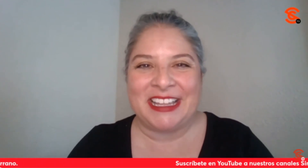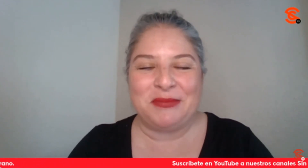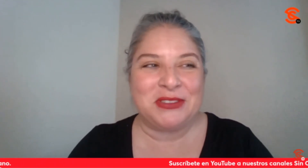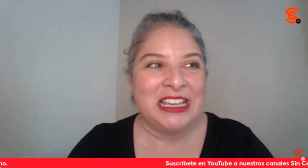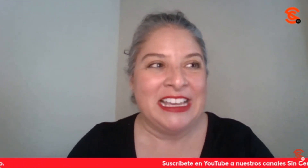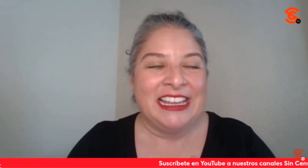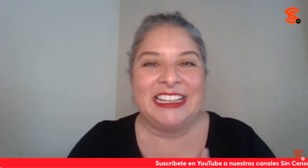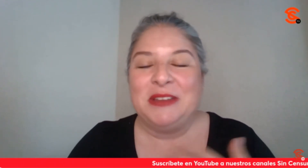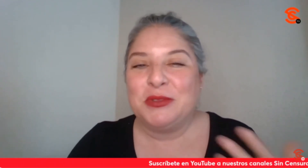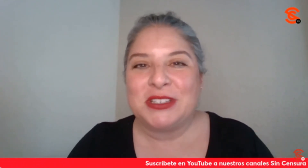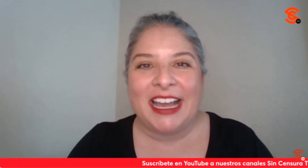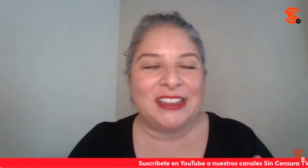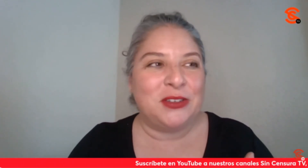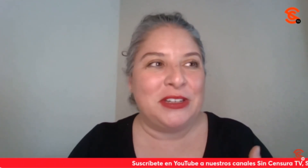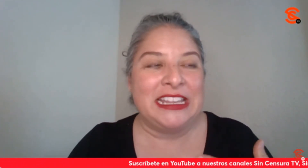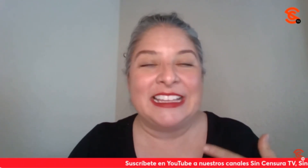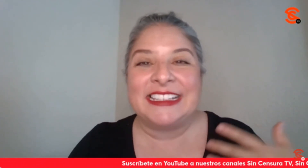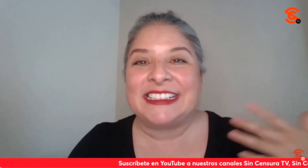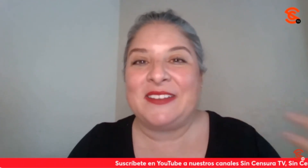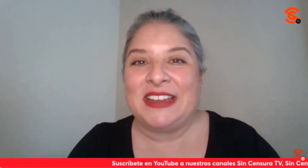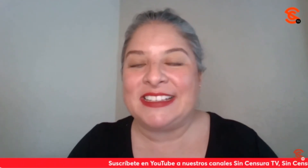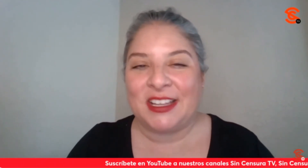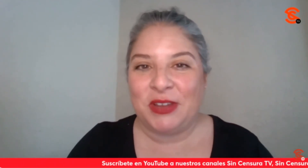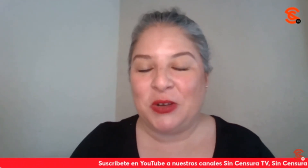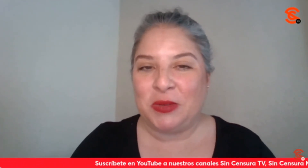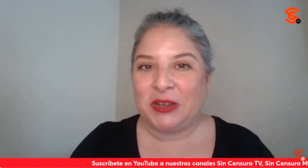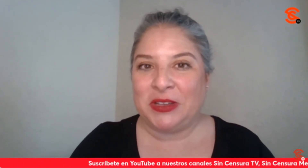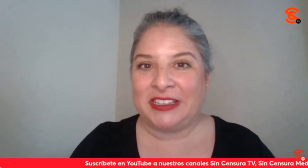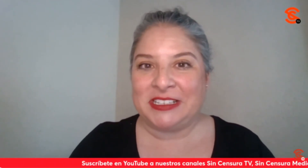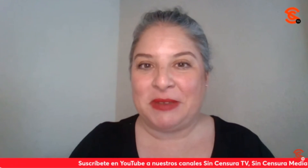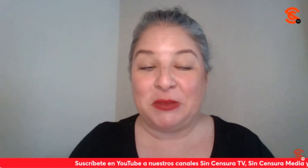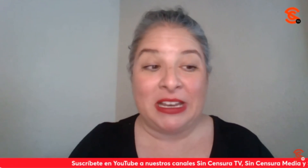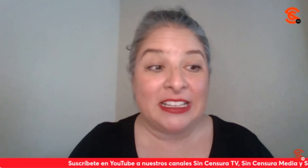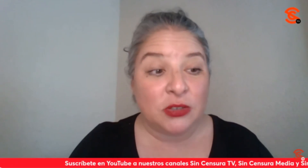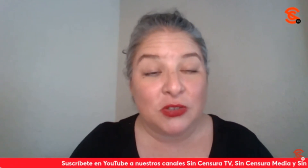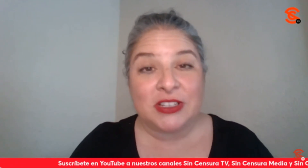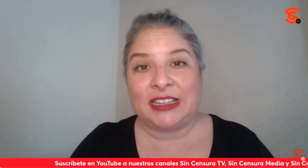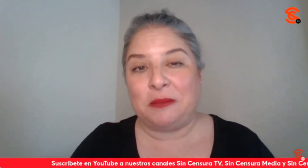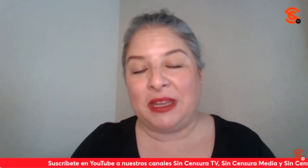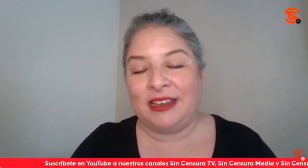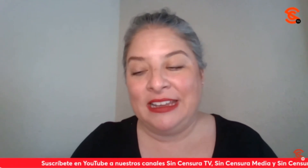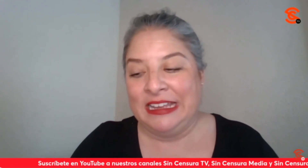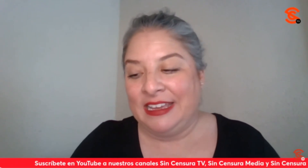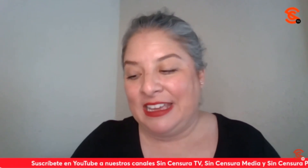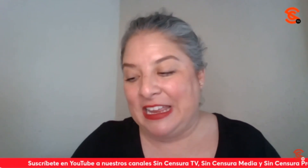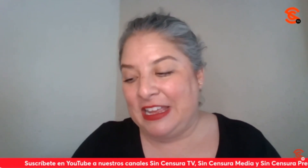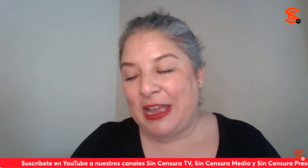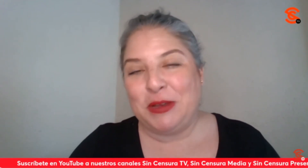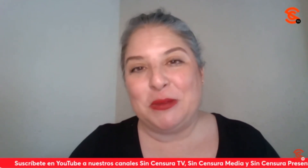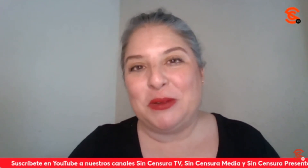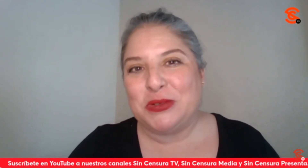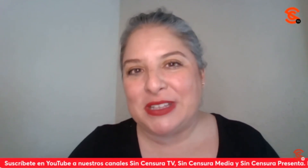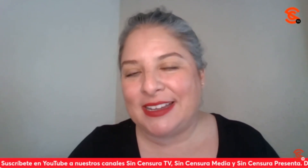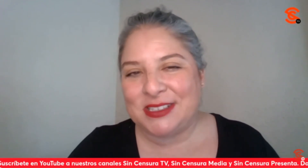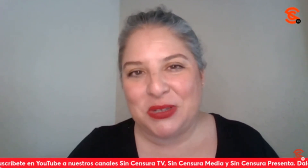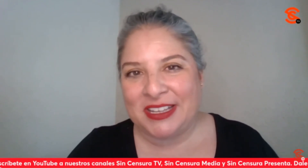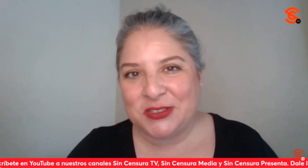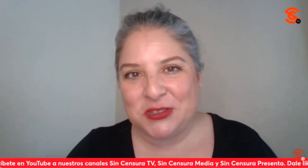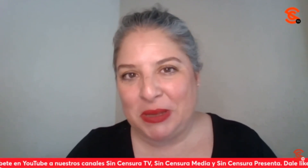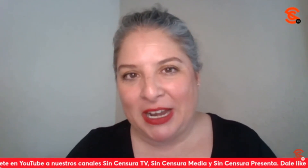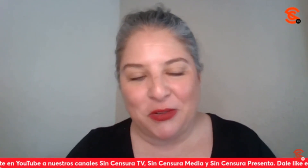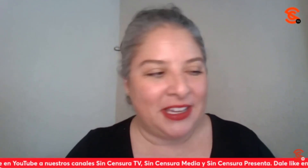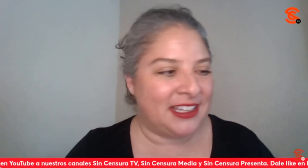que estamos ni buscando ni desestabilizando al gobierno de Andrés Manuel. Esto nos da también, y a mí no me gustan las